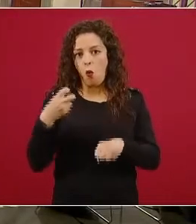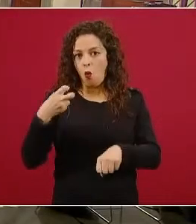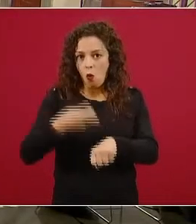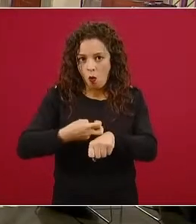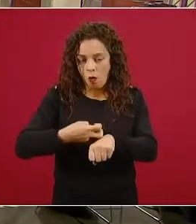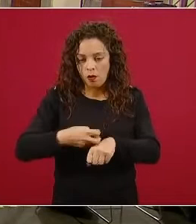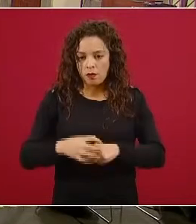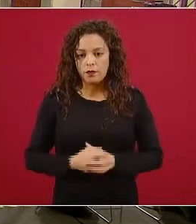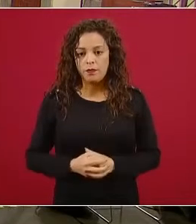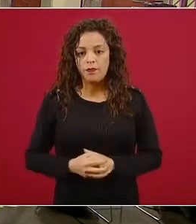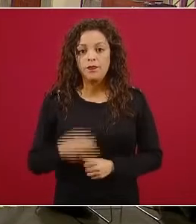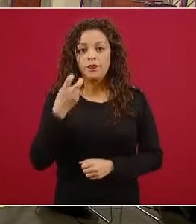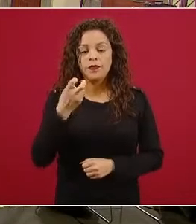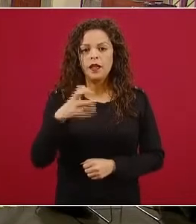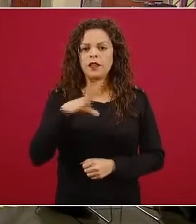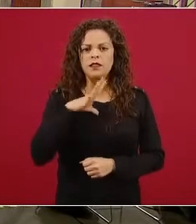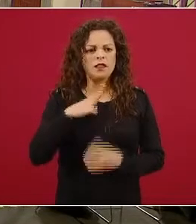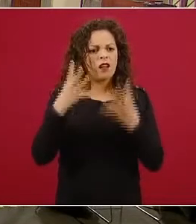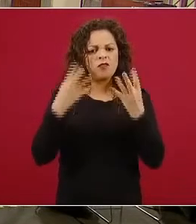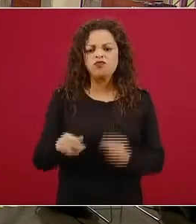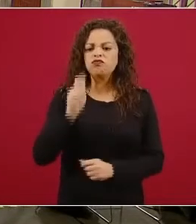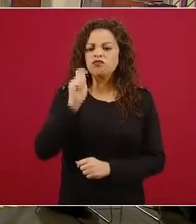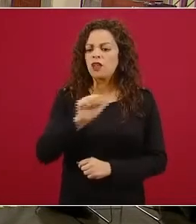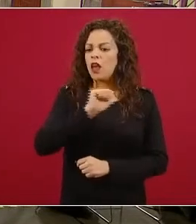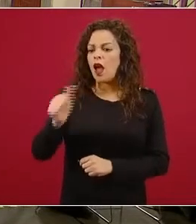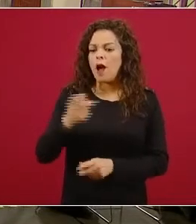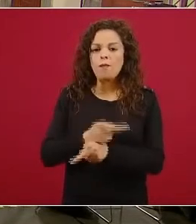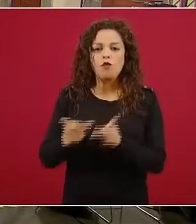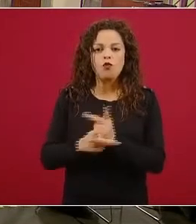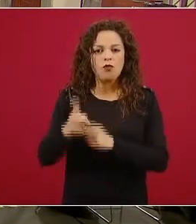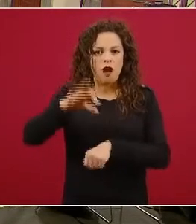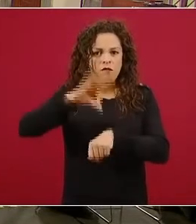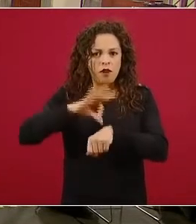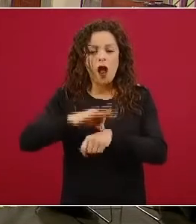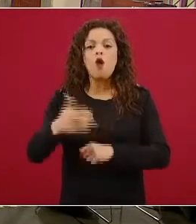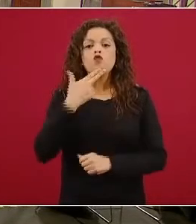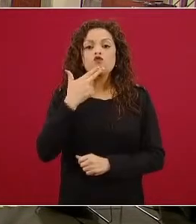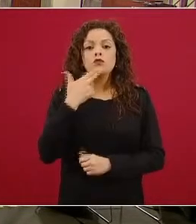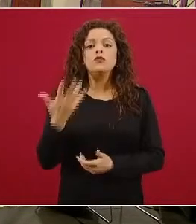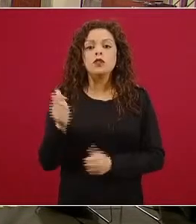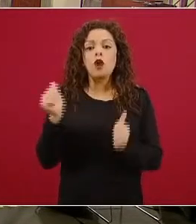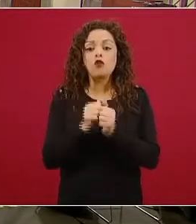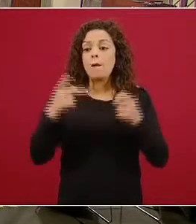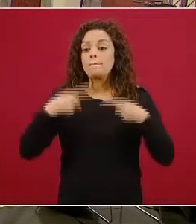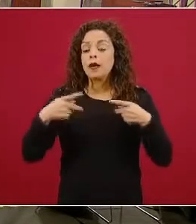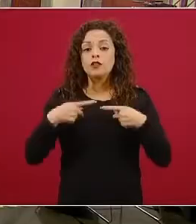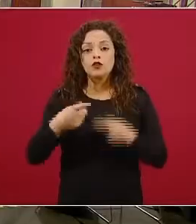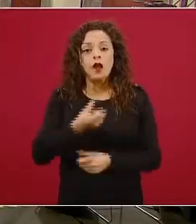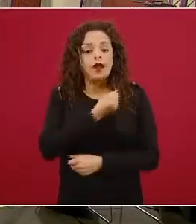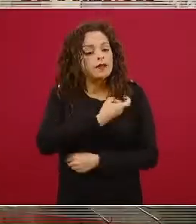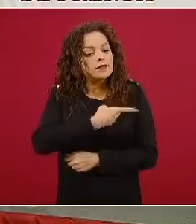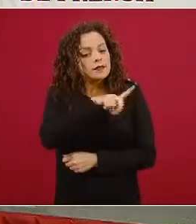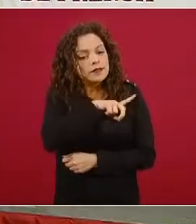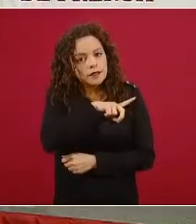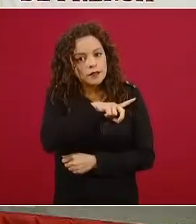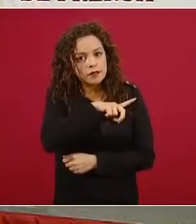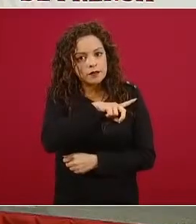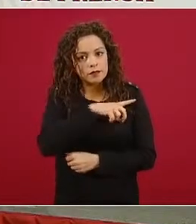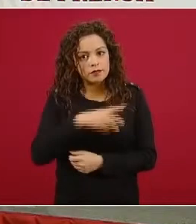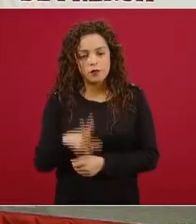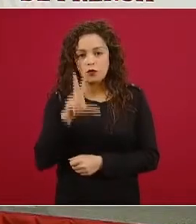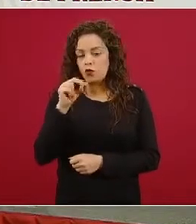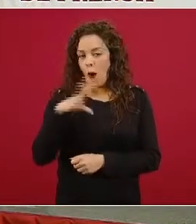la mayoría de los productos farmacéuticos, se utilizan en poblaciones sanas, poblaciones saludables, a